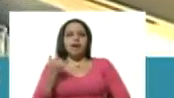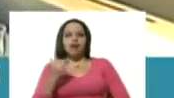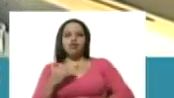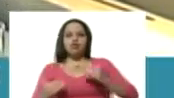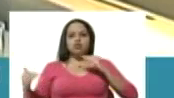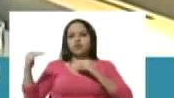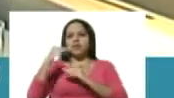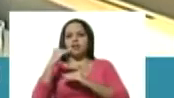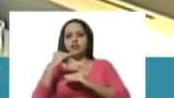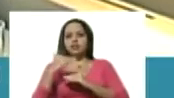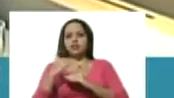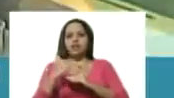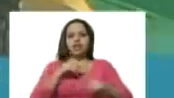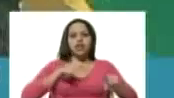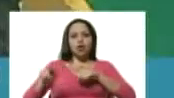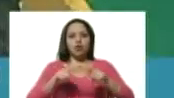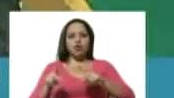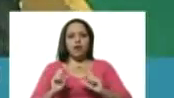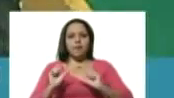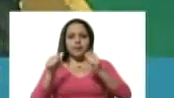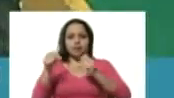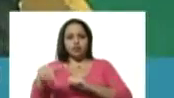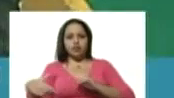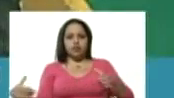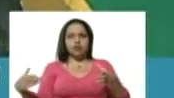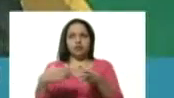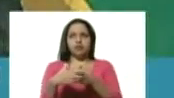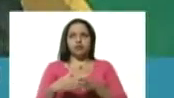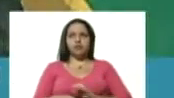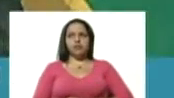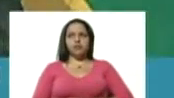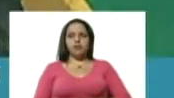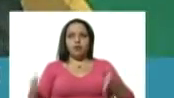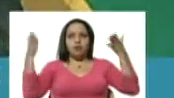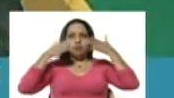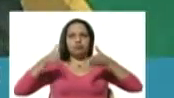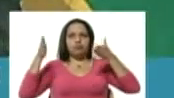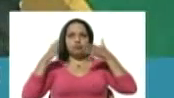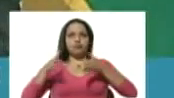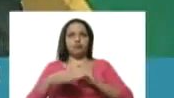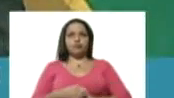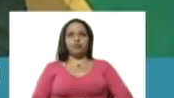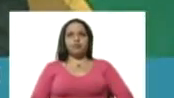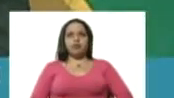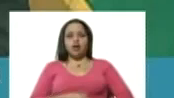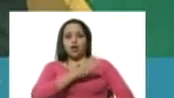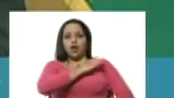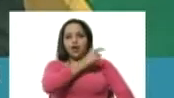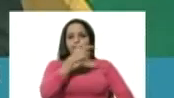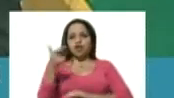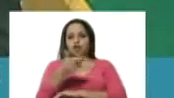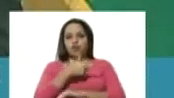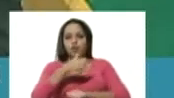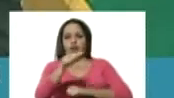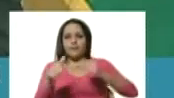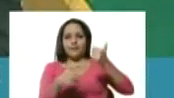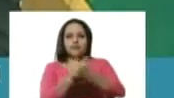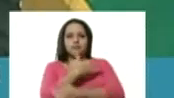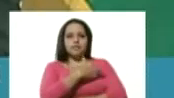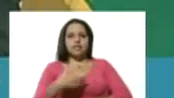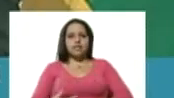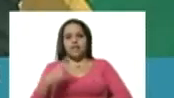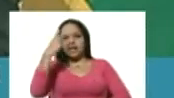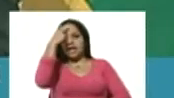de coordinación a partir de esta reunión por instrucciones de los jefes de gobierno. El vicepresidente Tarek El Aissami